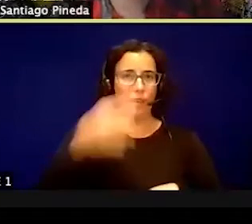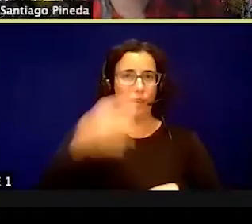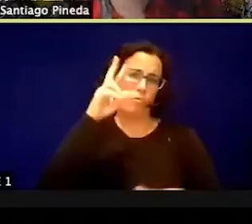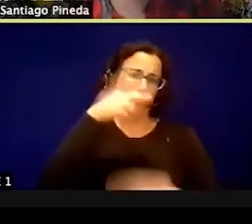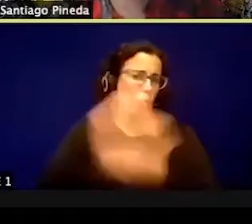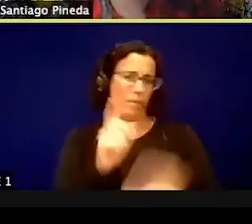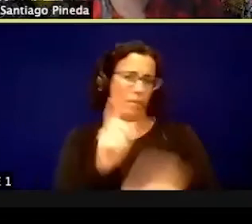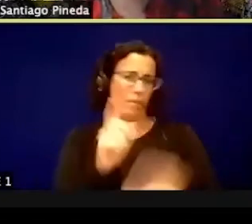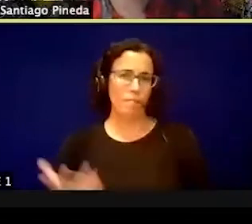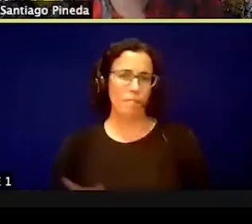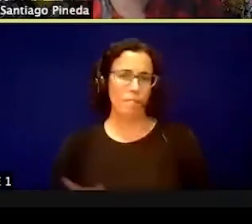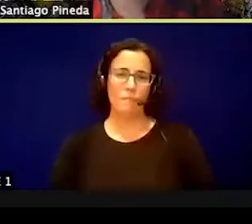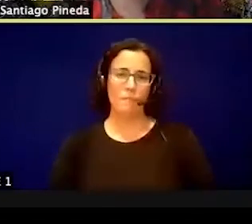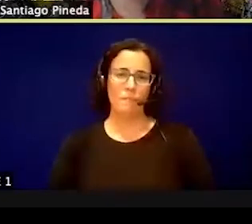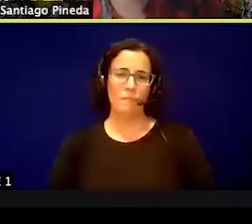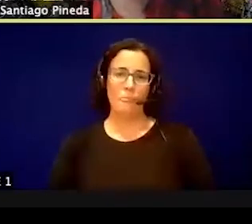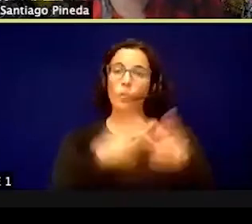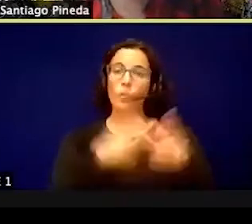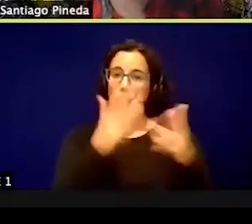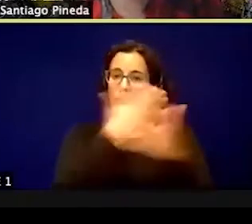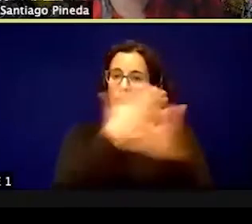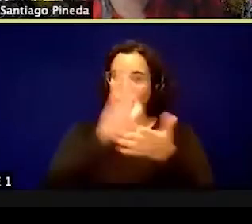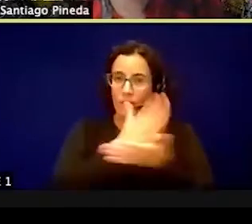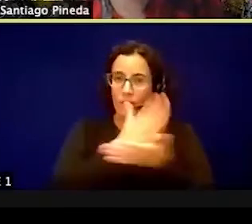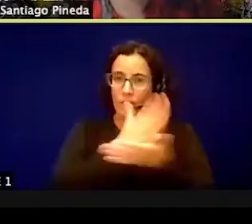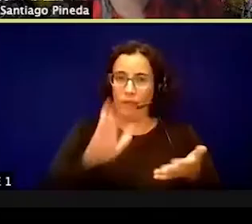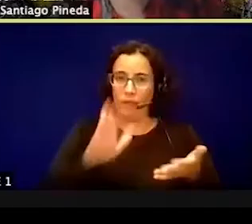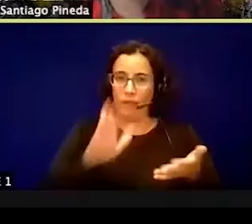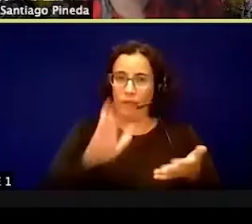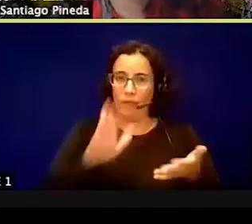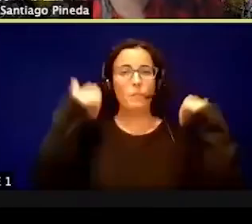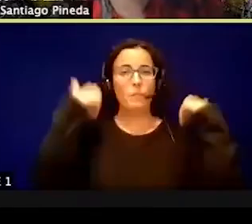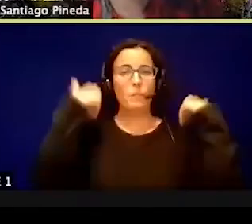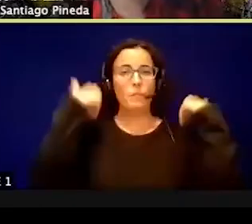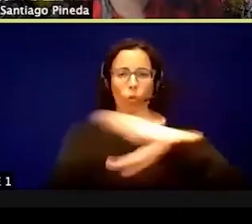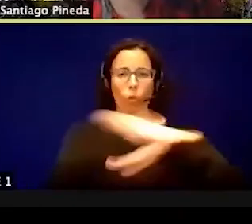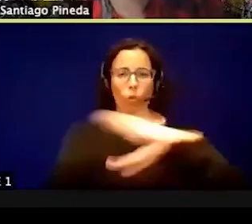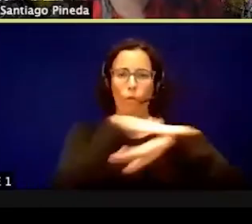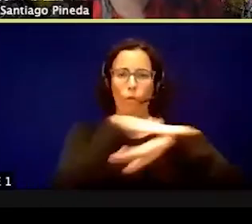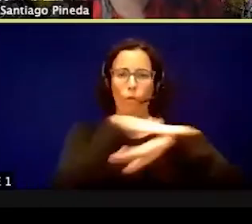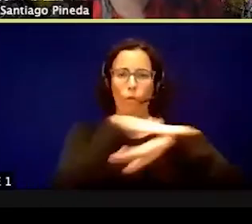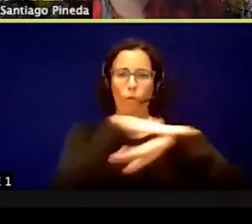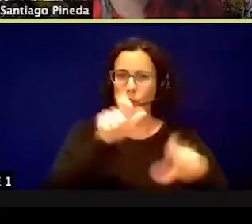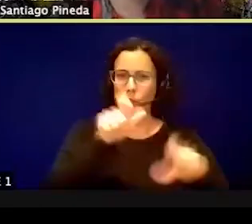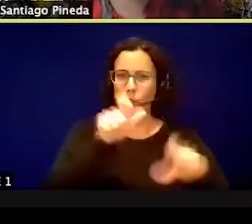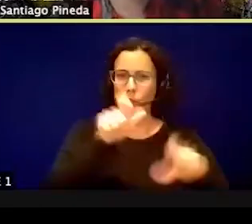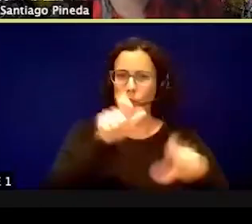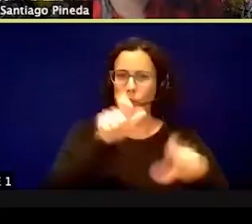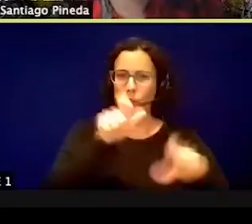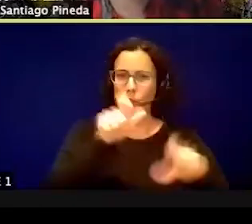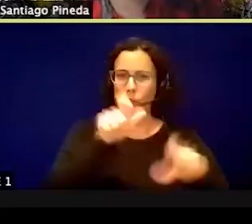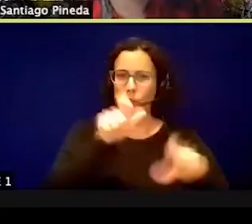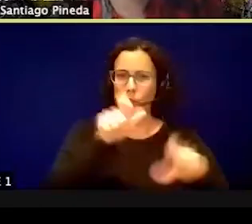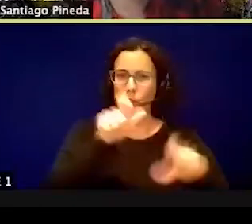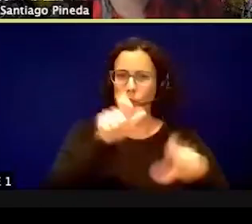parte, por supuesto, tienen responsabilidad los gobernantes y los que toman las decisiones, pero por otra parte yo creo que también tiene gran responsabilidad la propia sociedad.